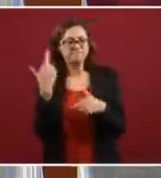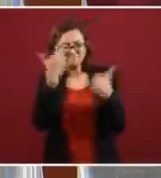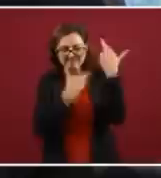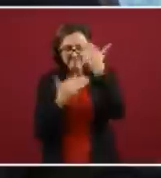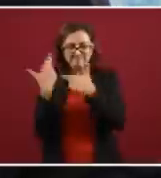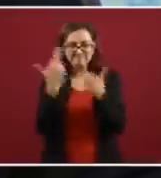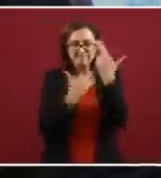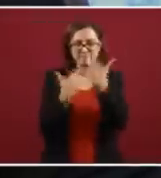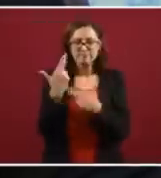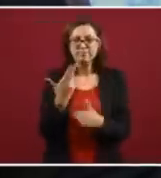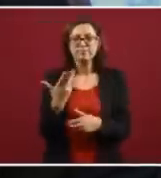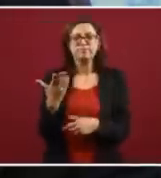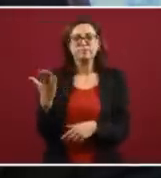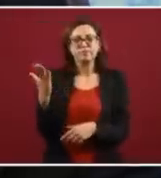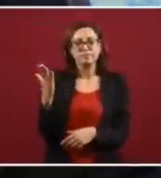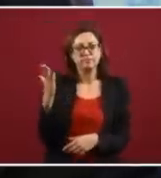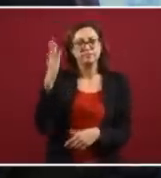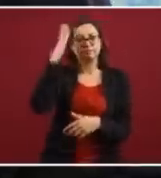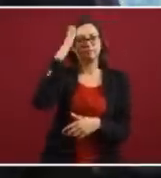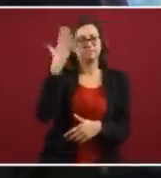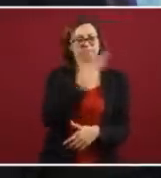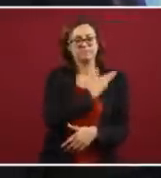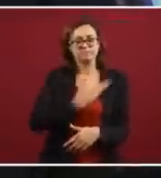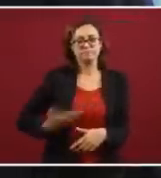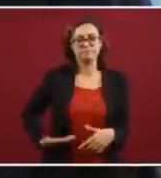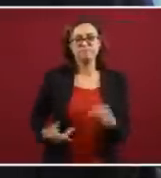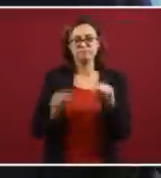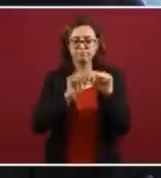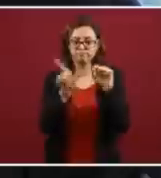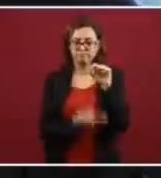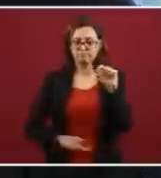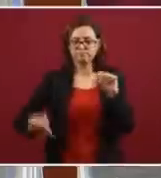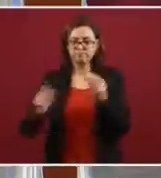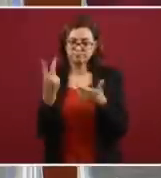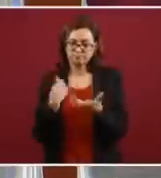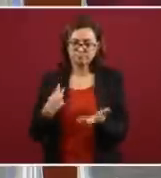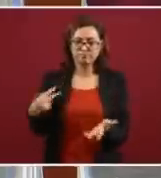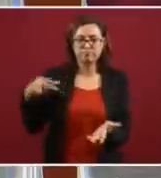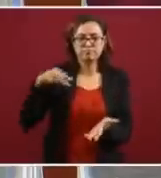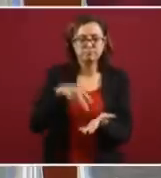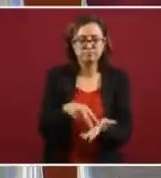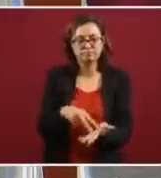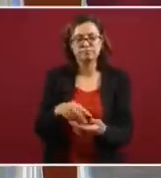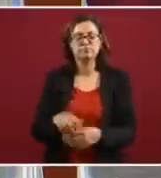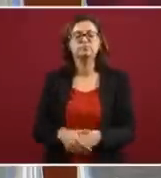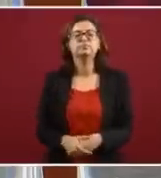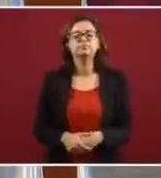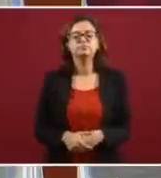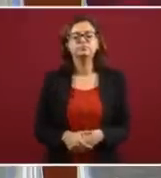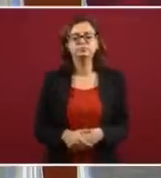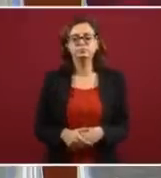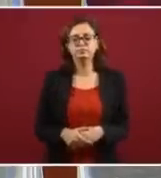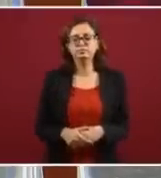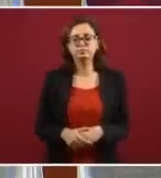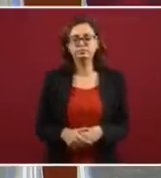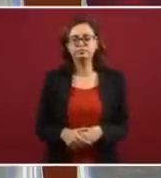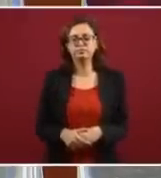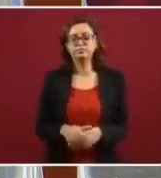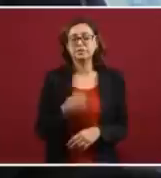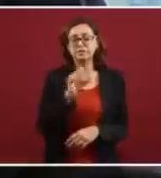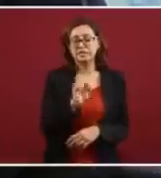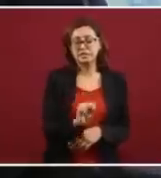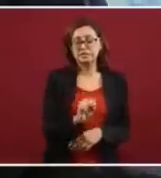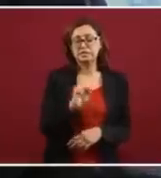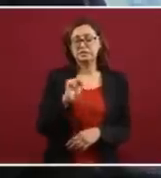Seguridad, presidido por el señor presidente de la República. Creación de la Secretaría de Seguridad